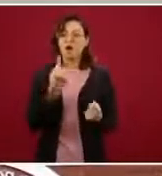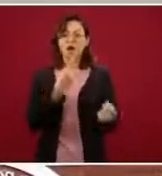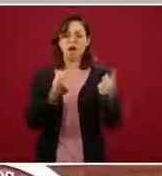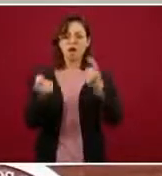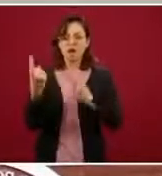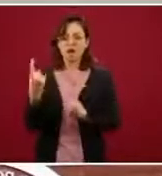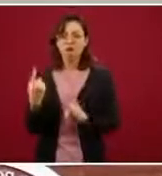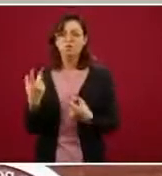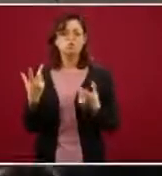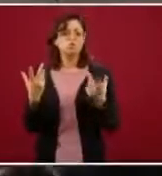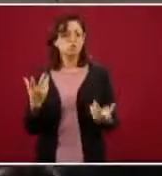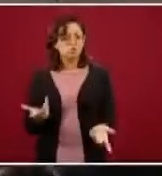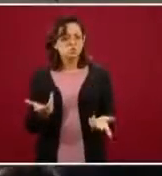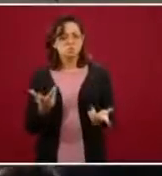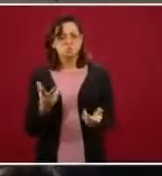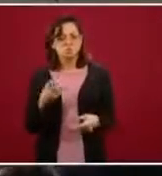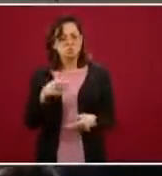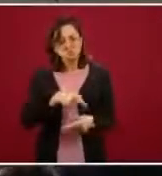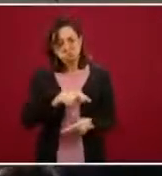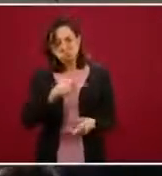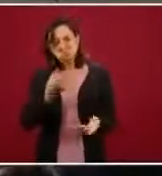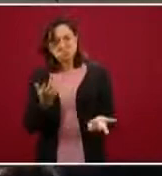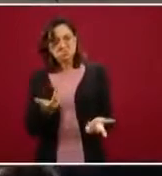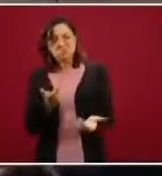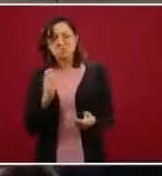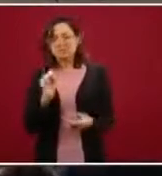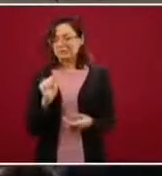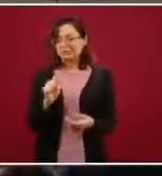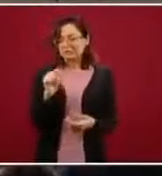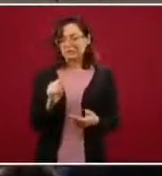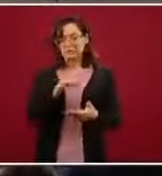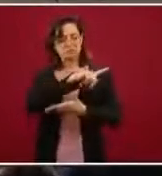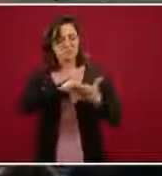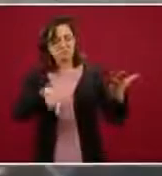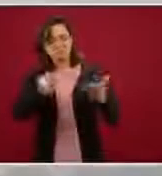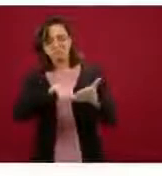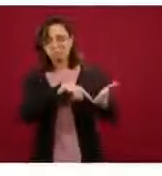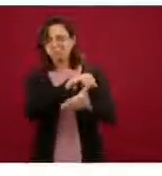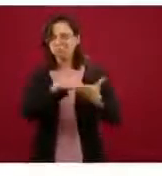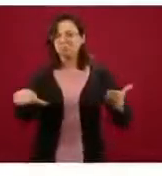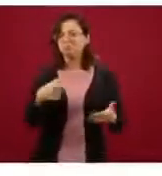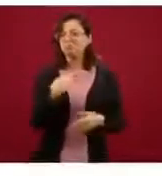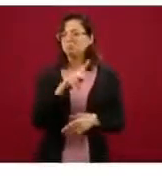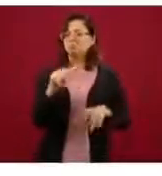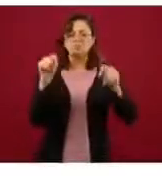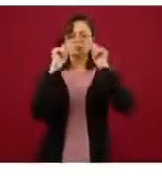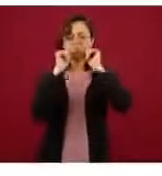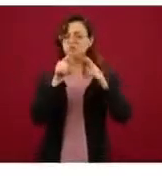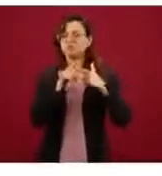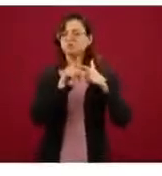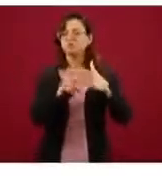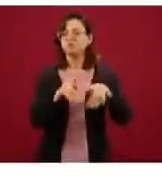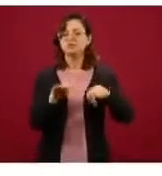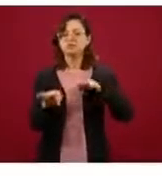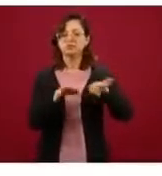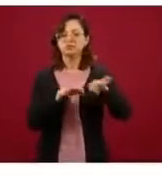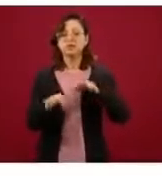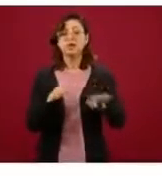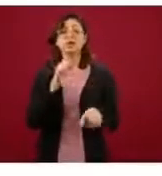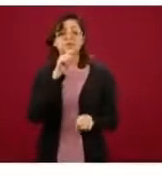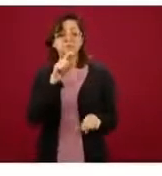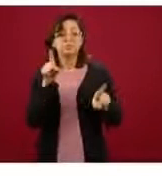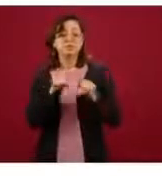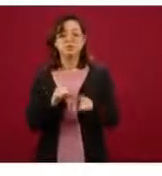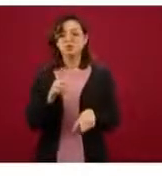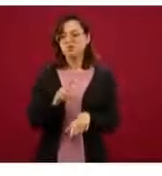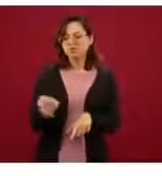se encuentran suspendidos fiscalmente y casos donde, a pesar de que tienen ingresos relevantes, por ejemplo,